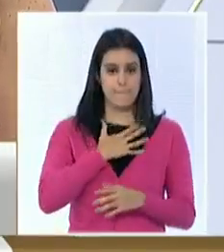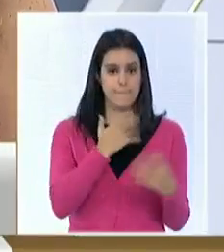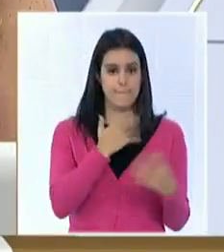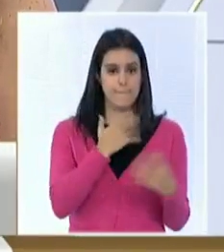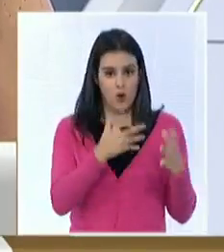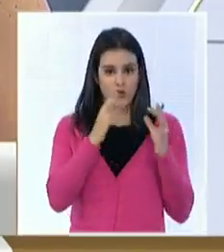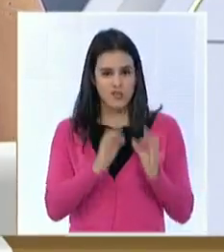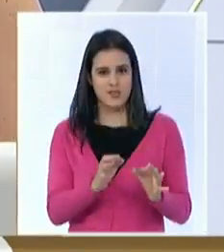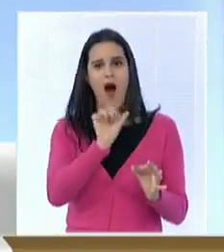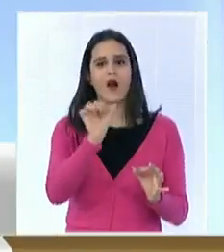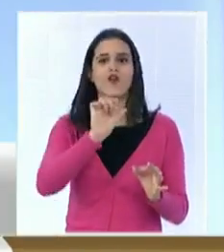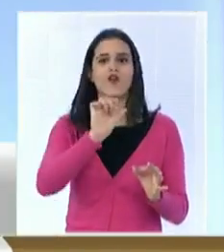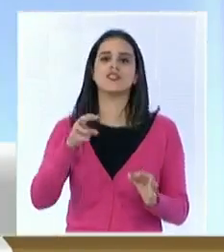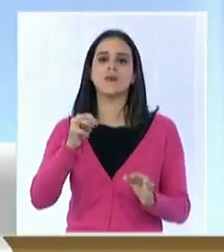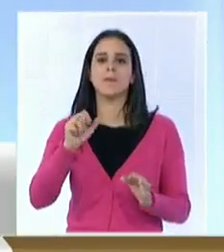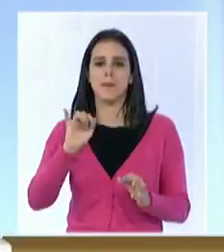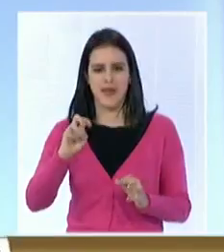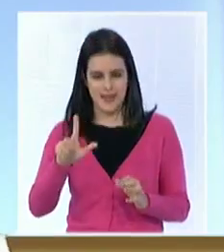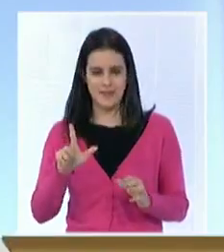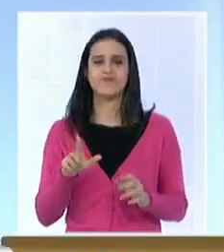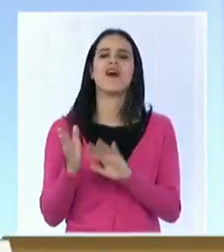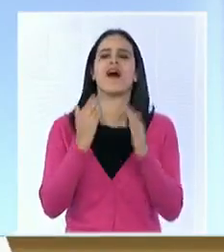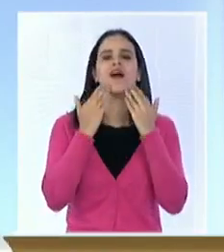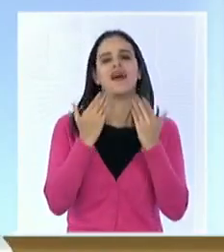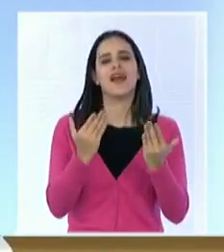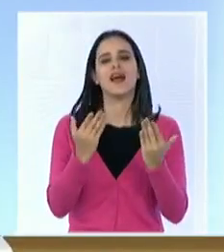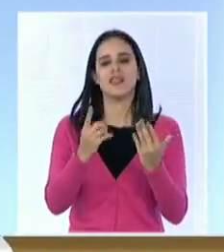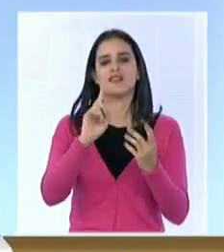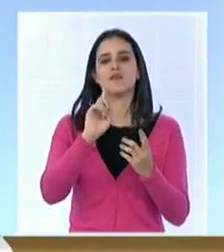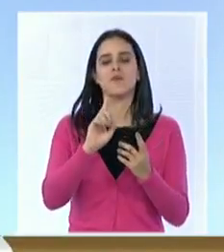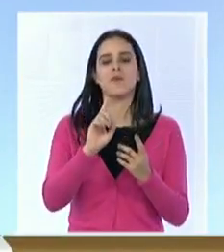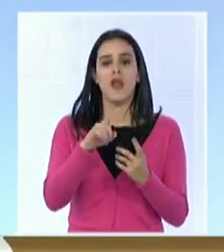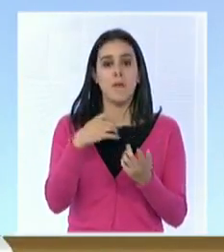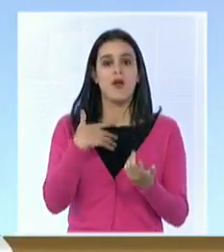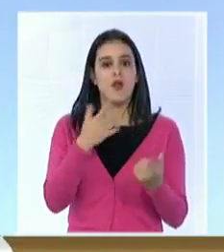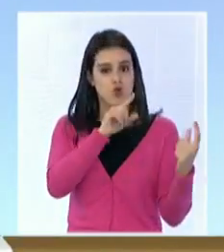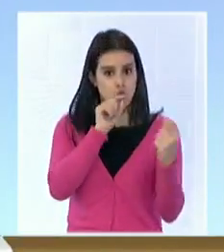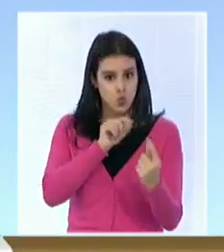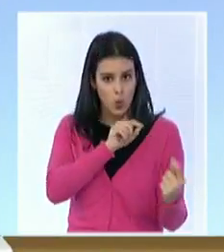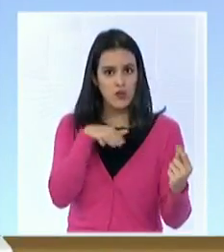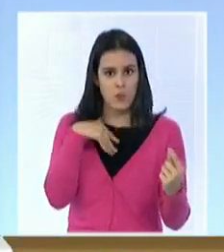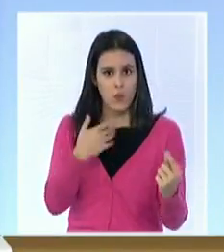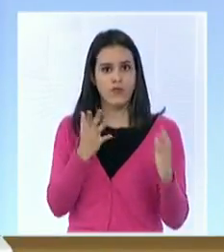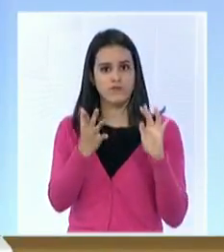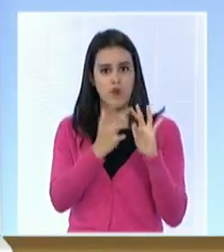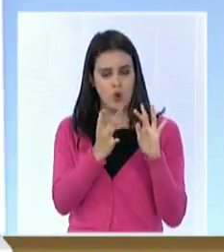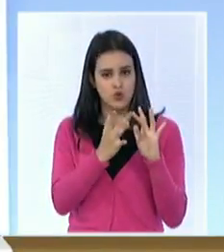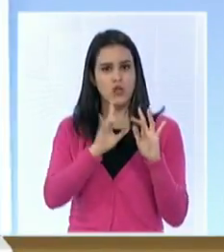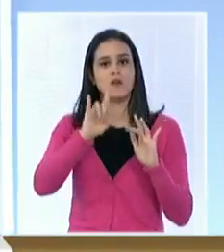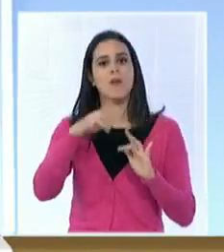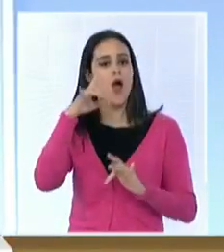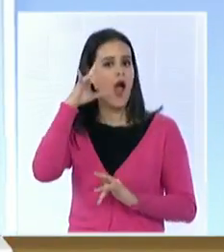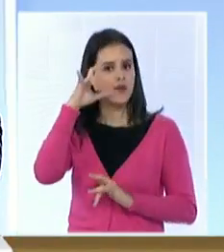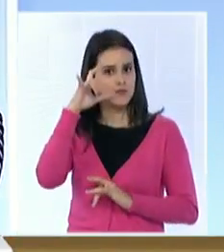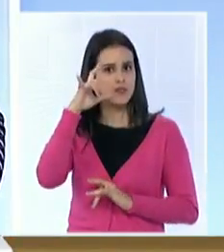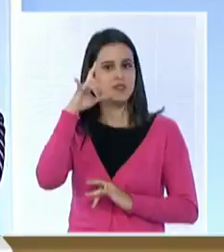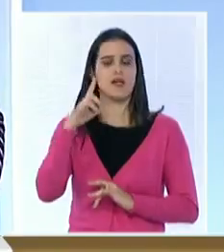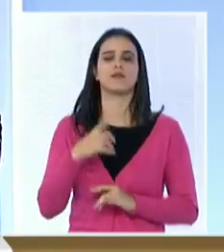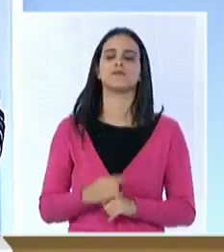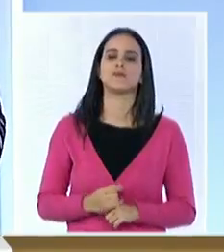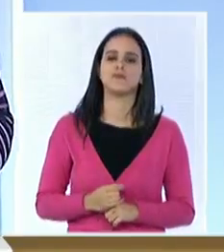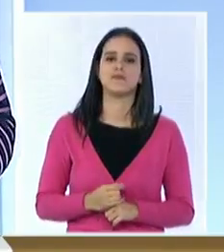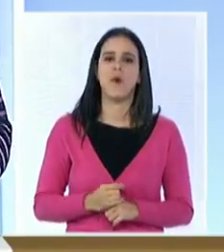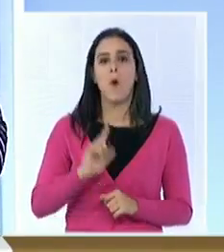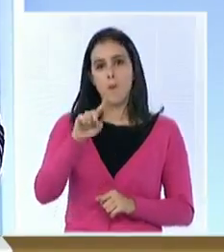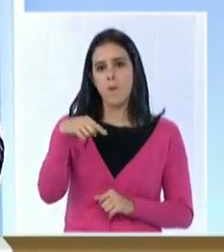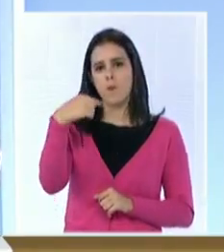otras conversaciones en relación a la conservación de los alimentos a través de @cocinasegura en Twitter, en Instagram, en